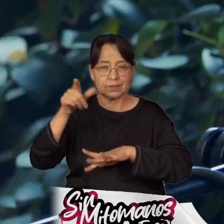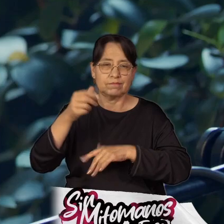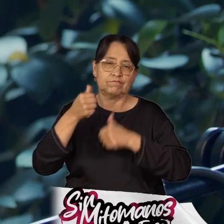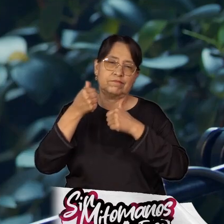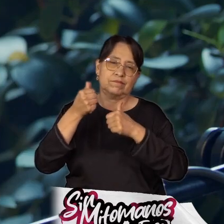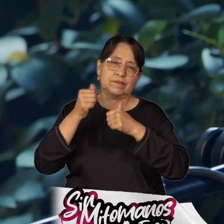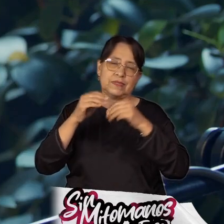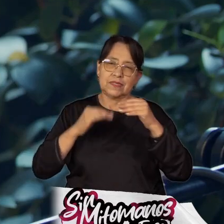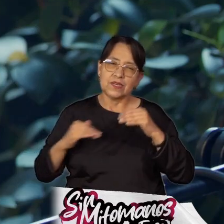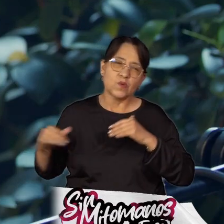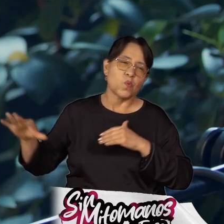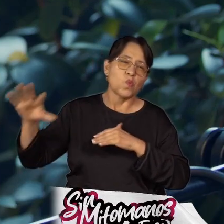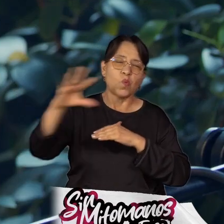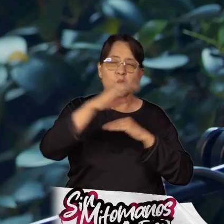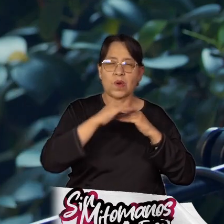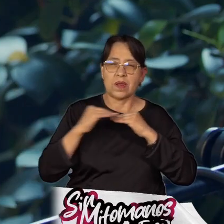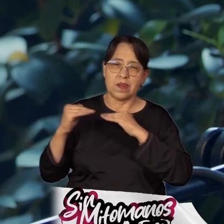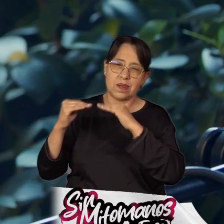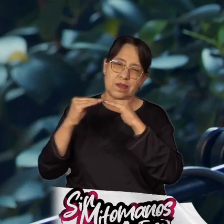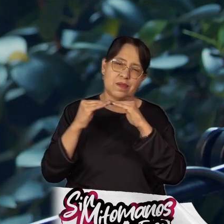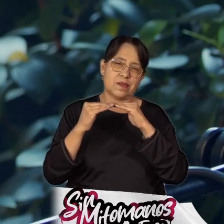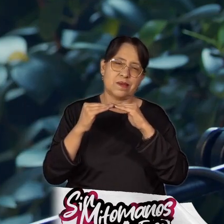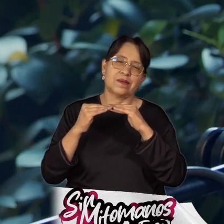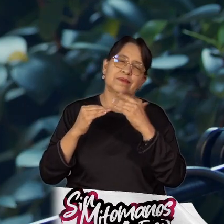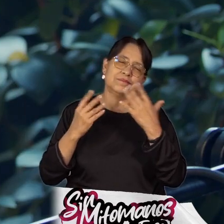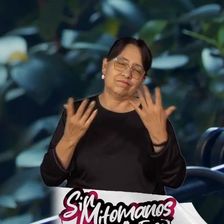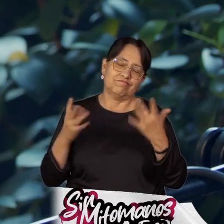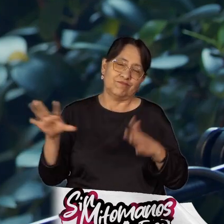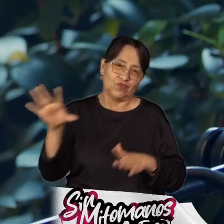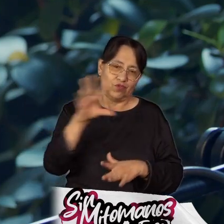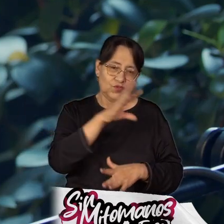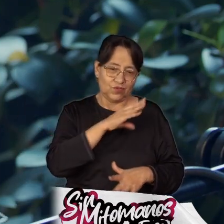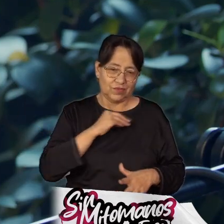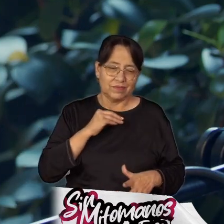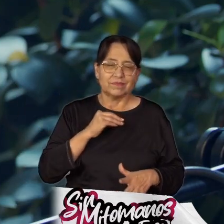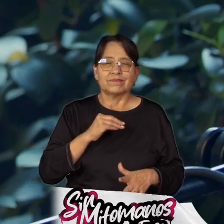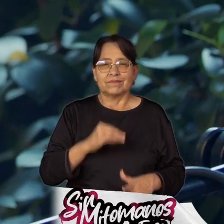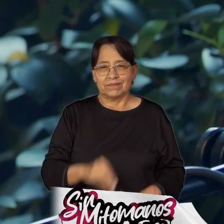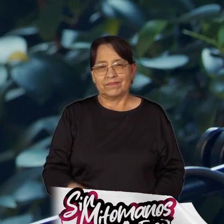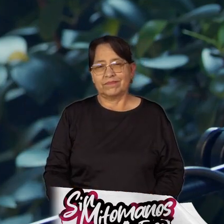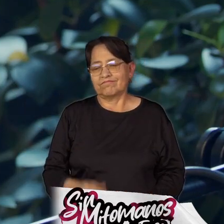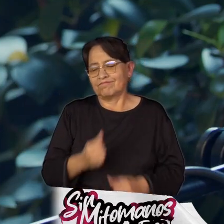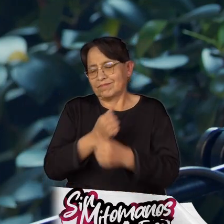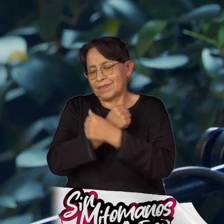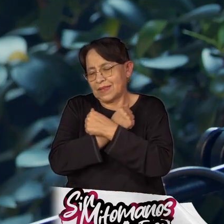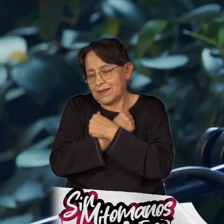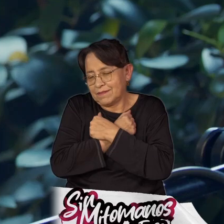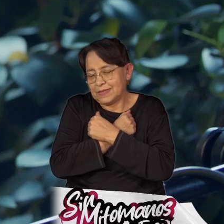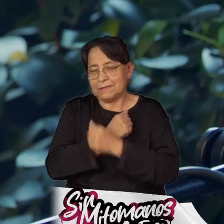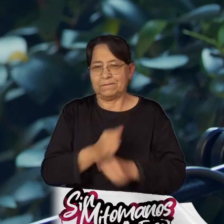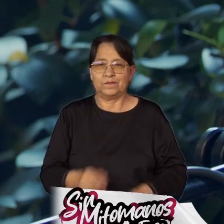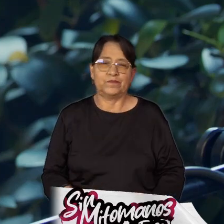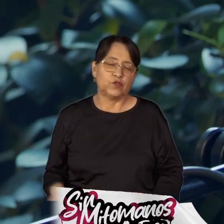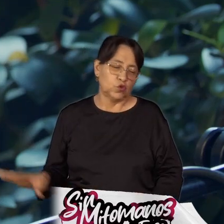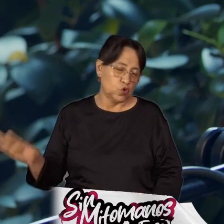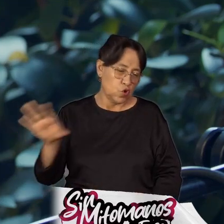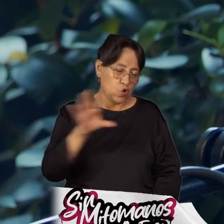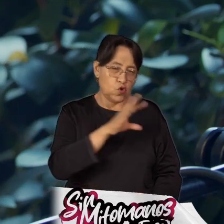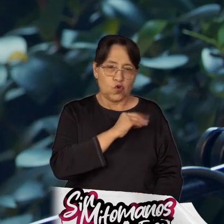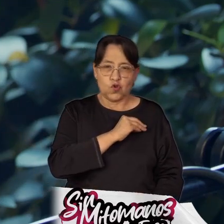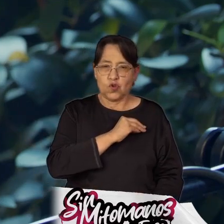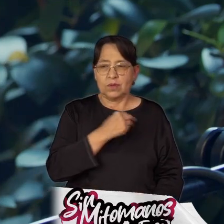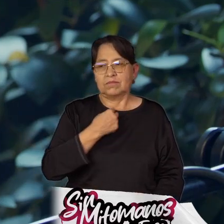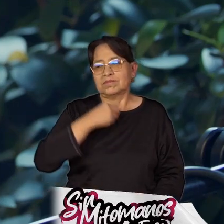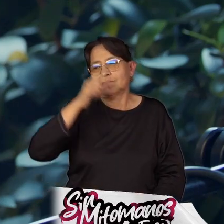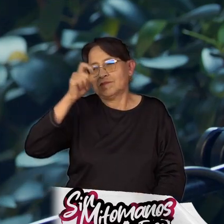bien común. Y ahí es donde yo me quedo en un punto de igualdad, en donde todos somos amados y